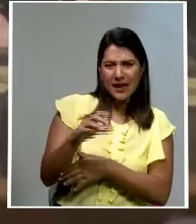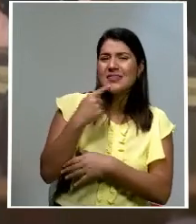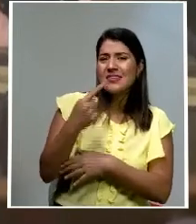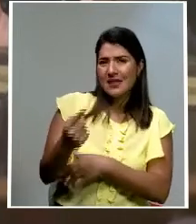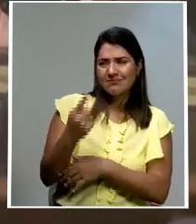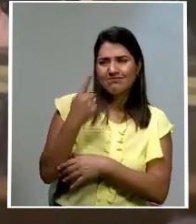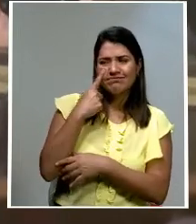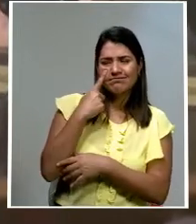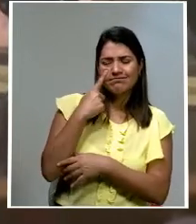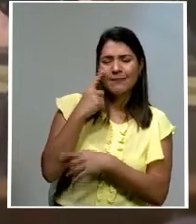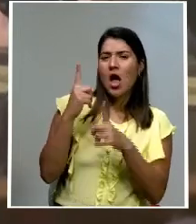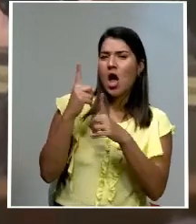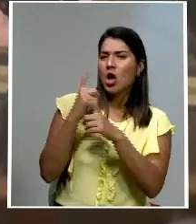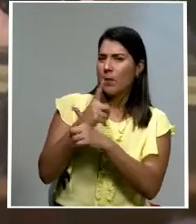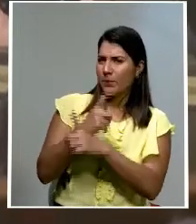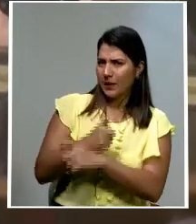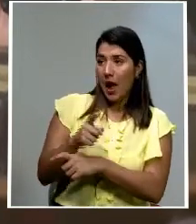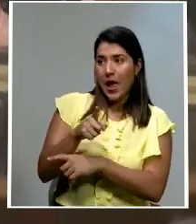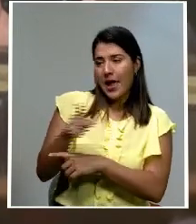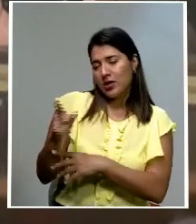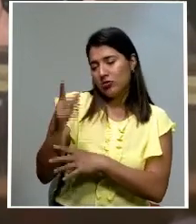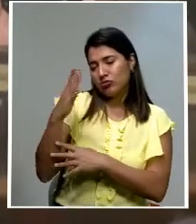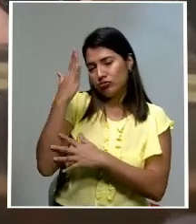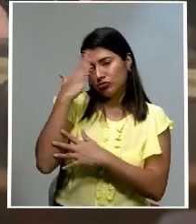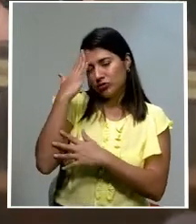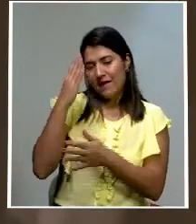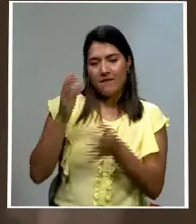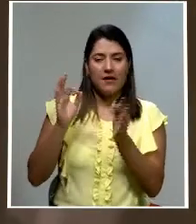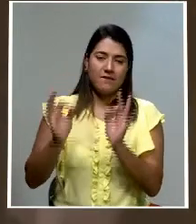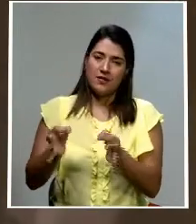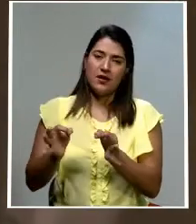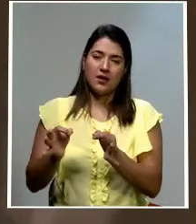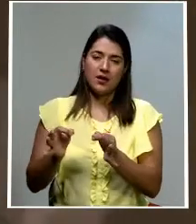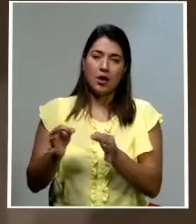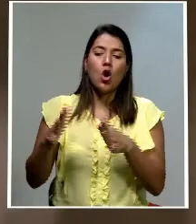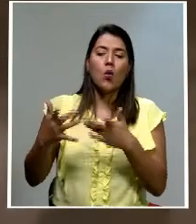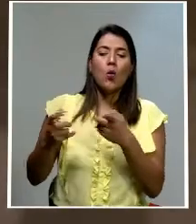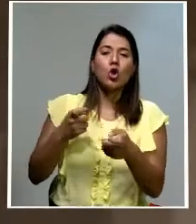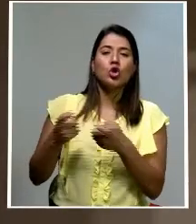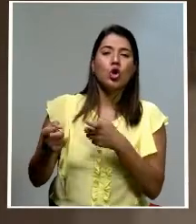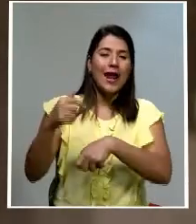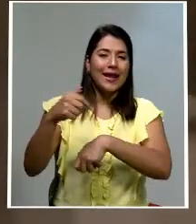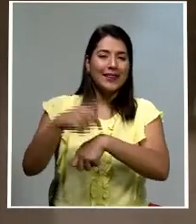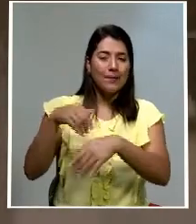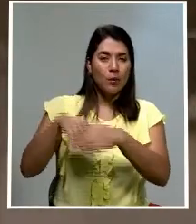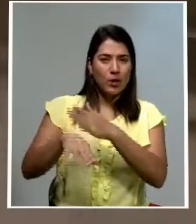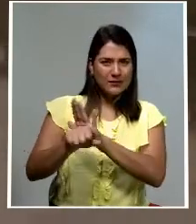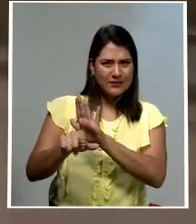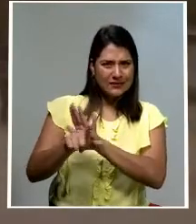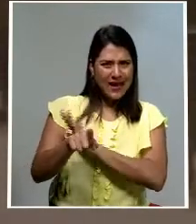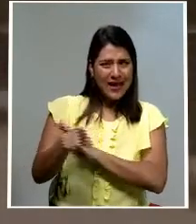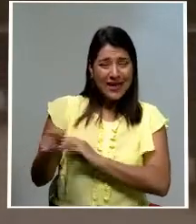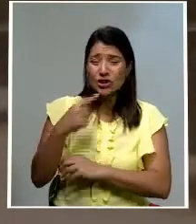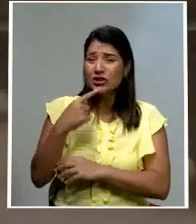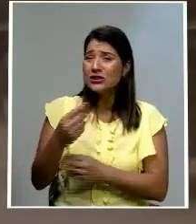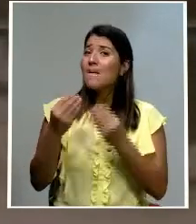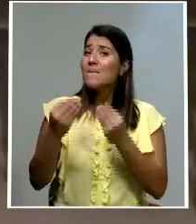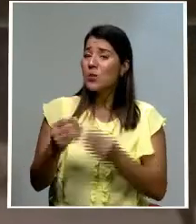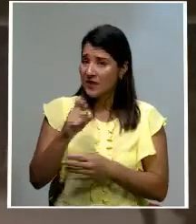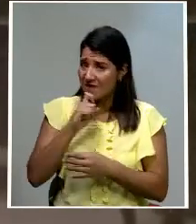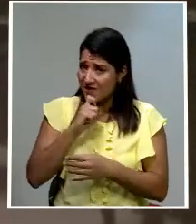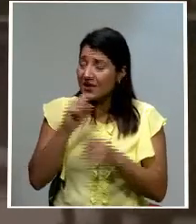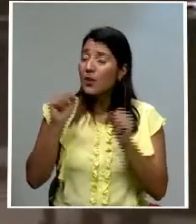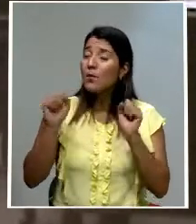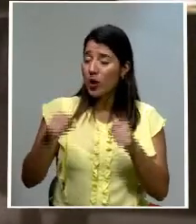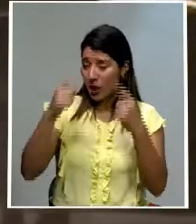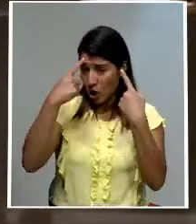complicado, ellos que manejan muy bien evidentemente el tema de los tiempos legislativos, han asegurado que es muy difícil que antes de